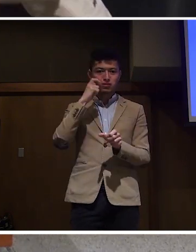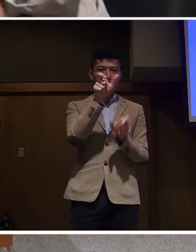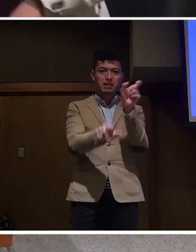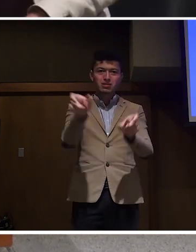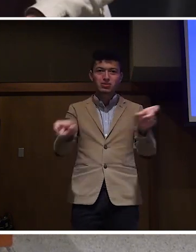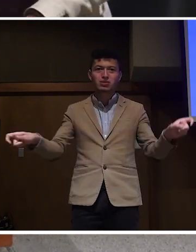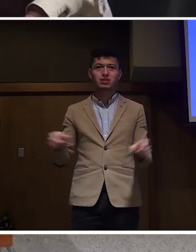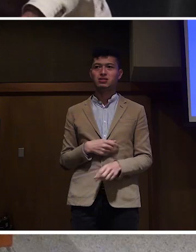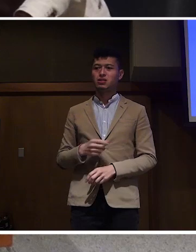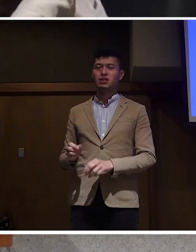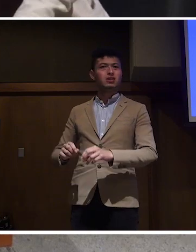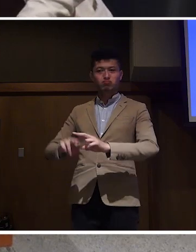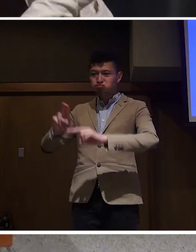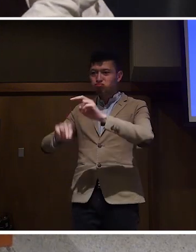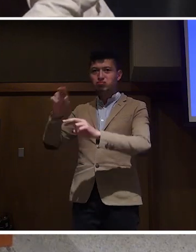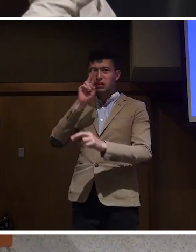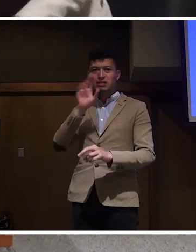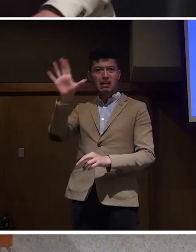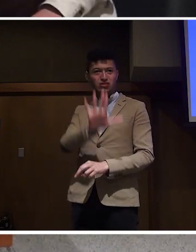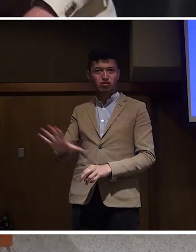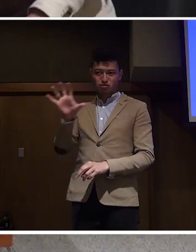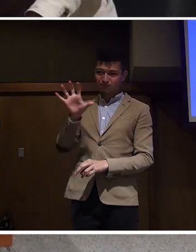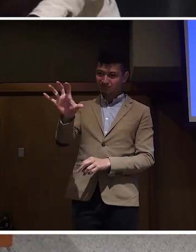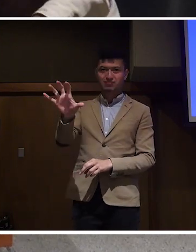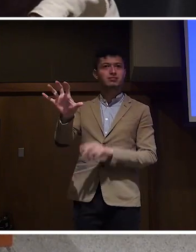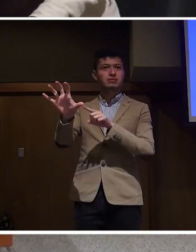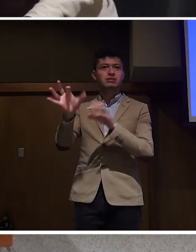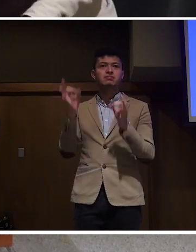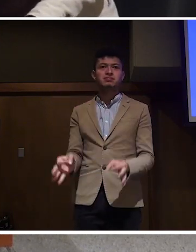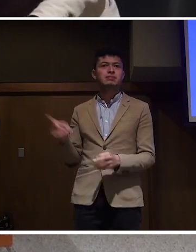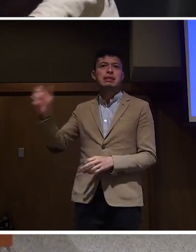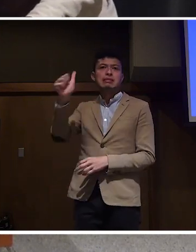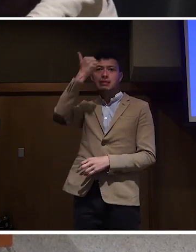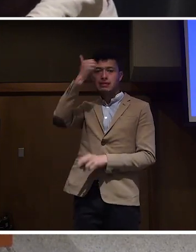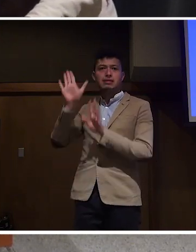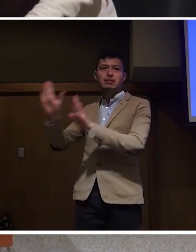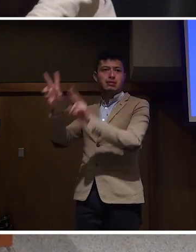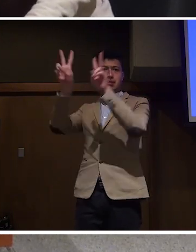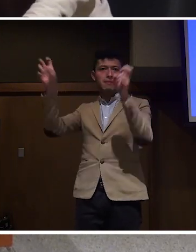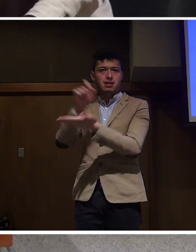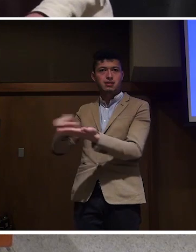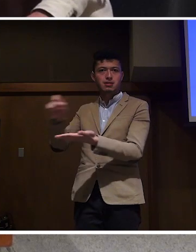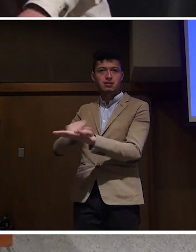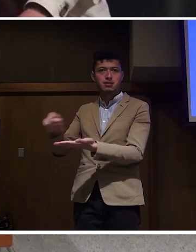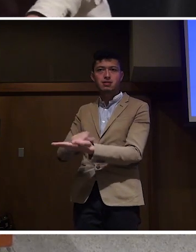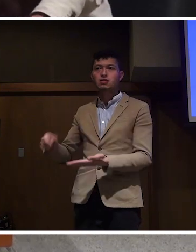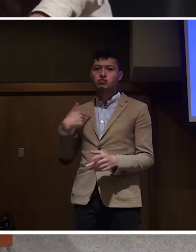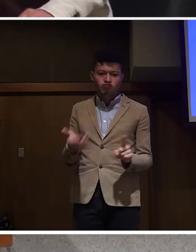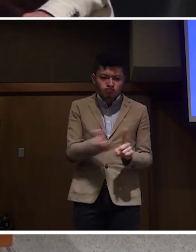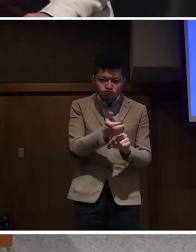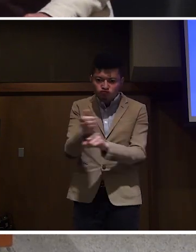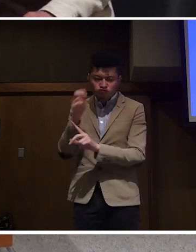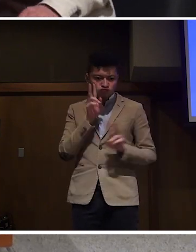del país es un tema recurrente en los escritos de Jorge Orlando. Encontré por lo menos 4 artículos que se